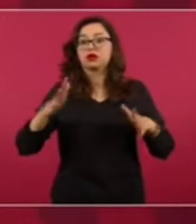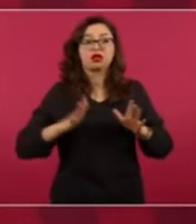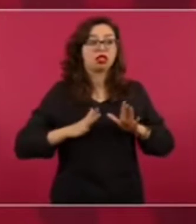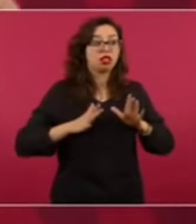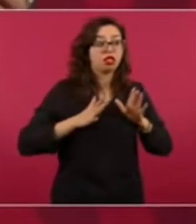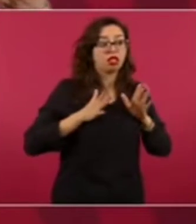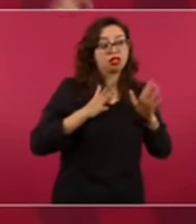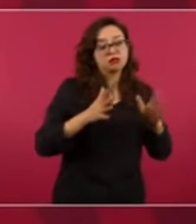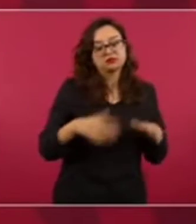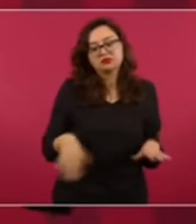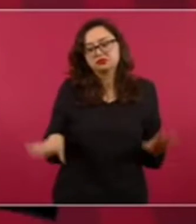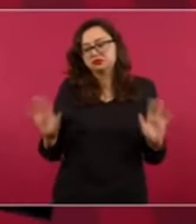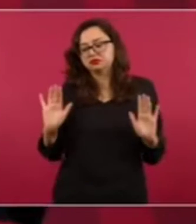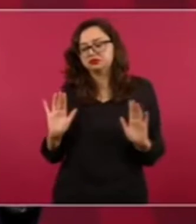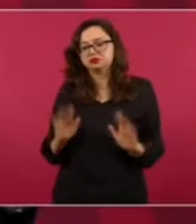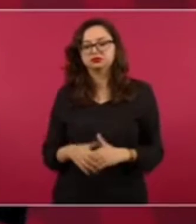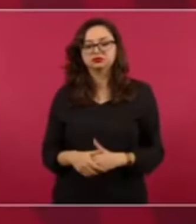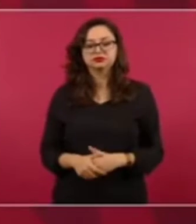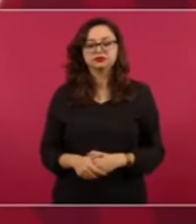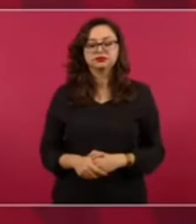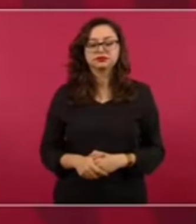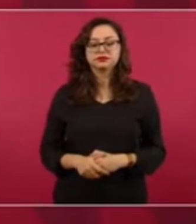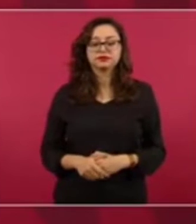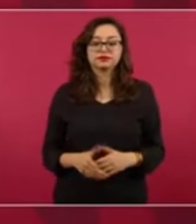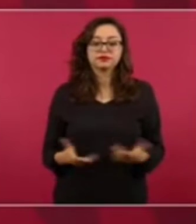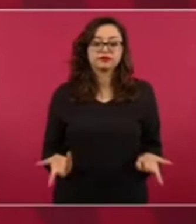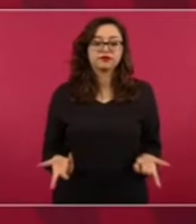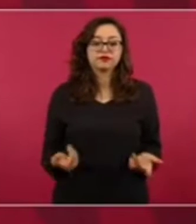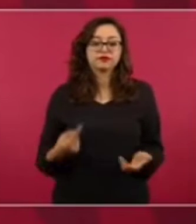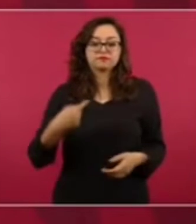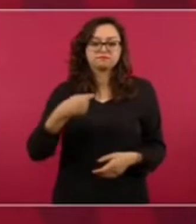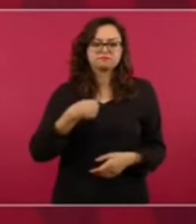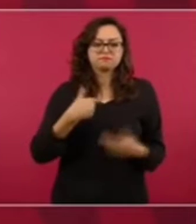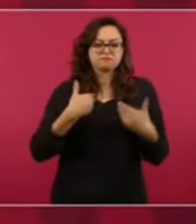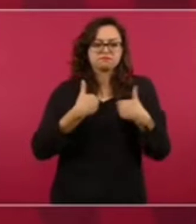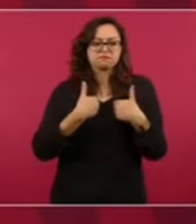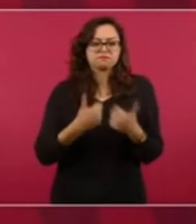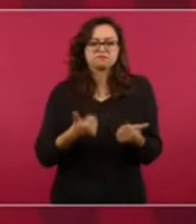Pero es parte de una transformación.